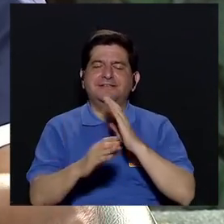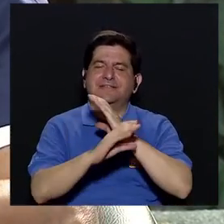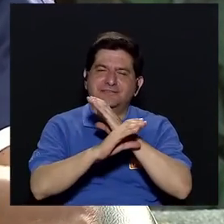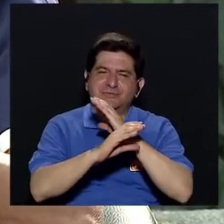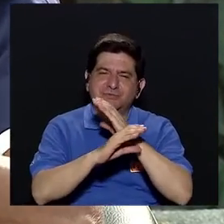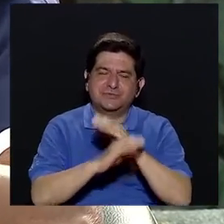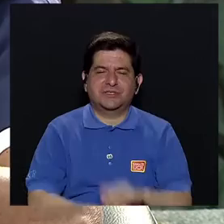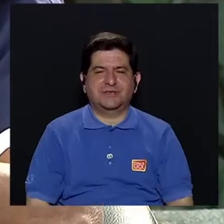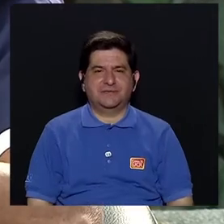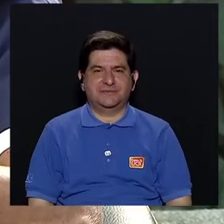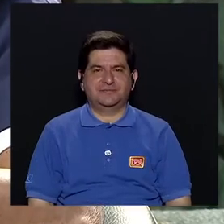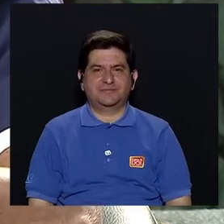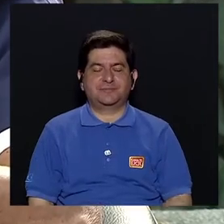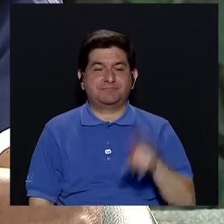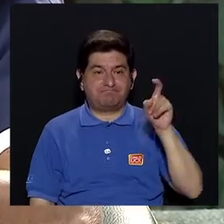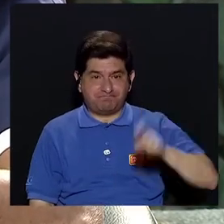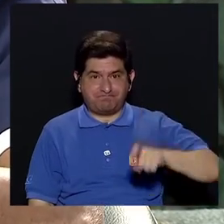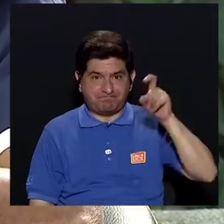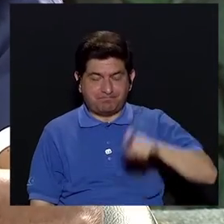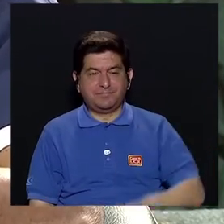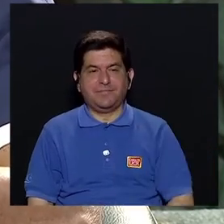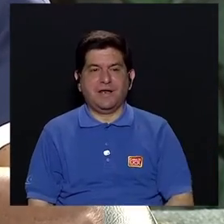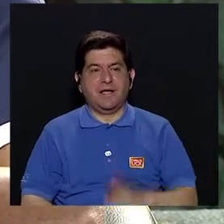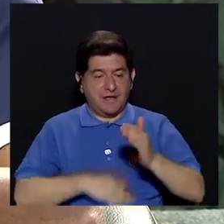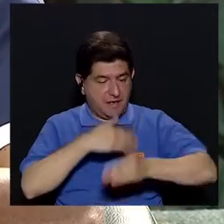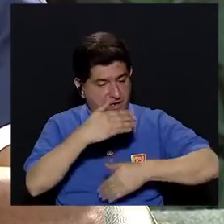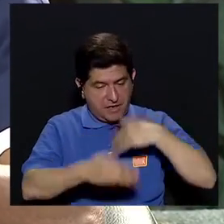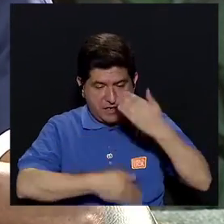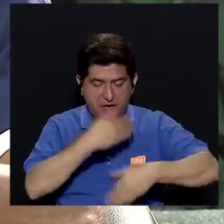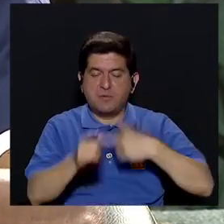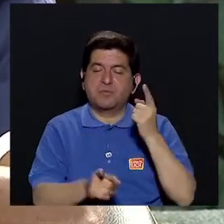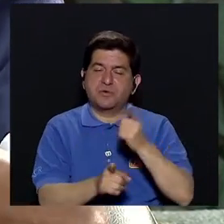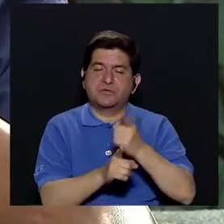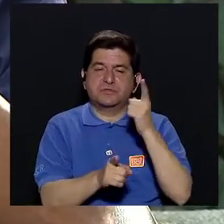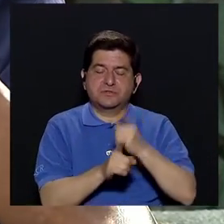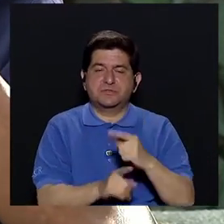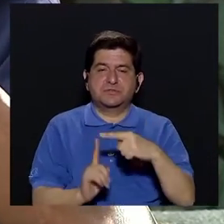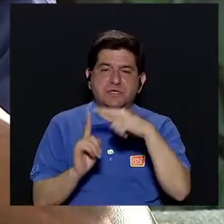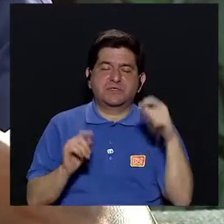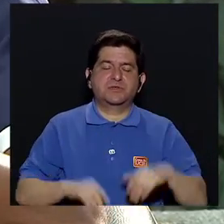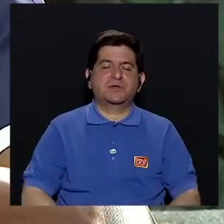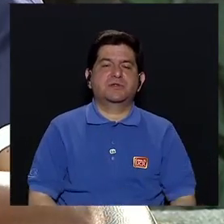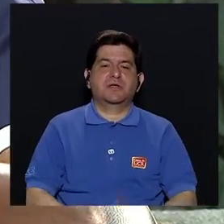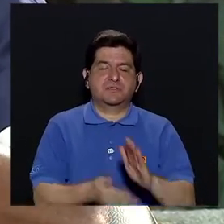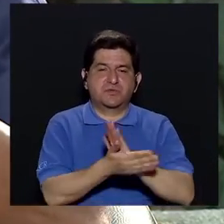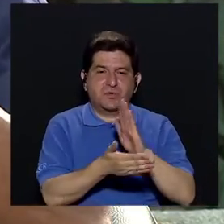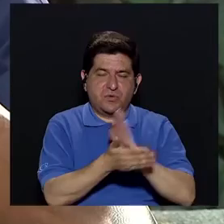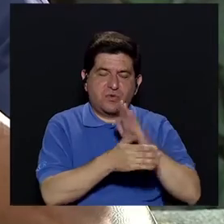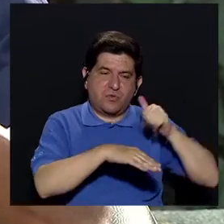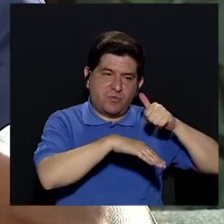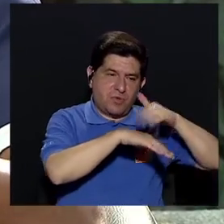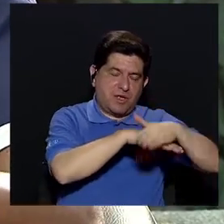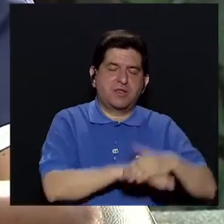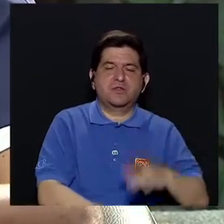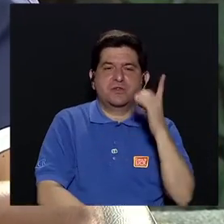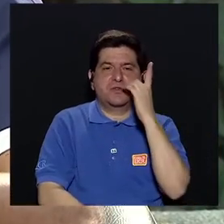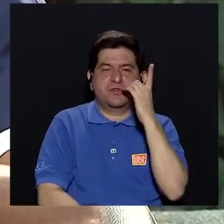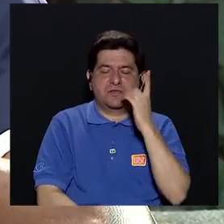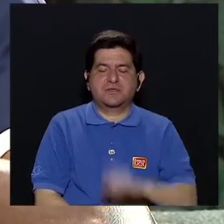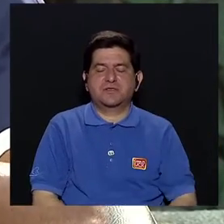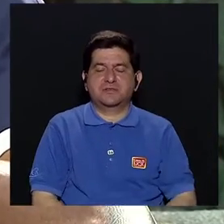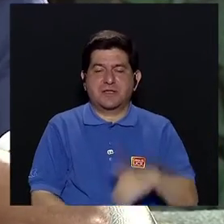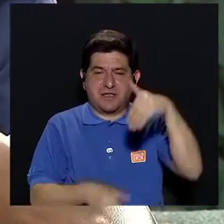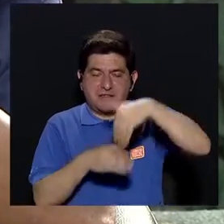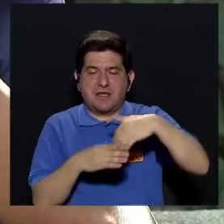con prudencia, siguiendo pues el carrusel correspondiente, que va desde la referencia de un odontólogo de